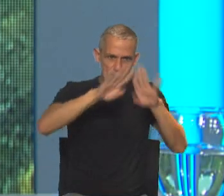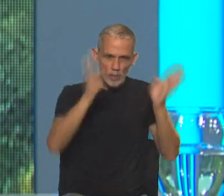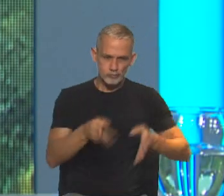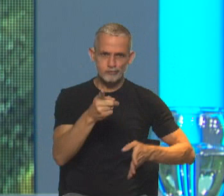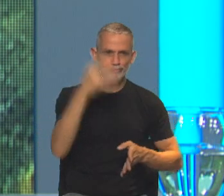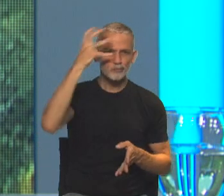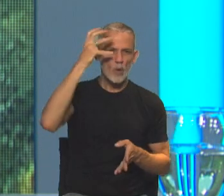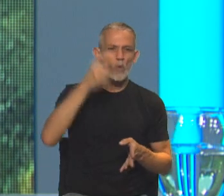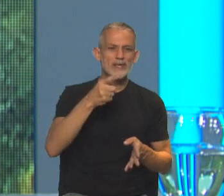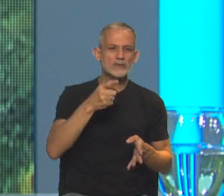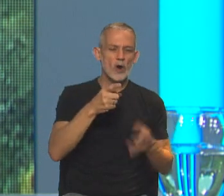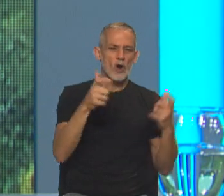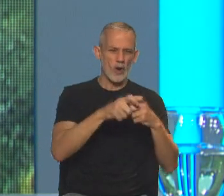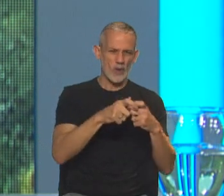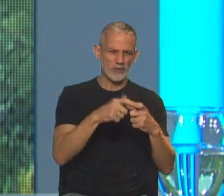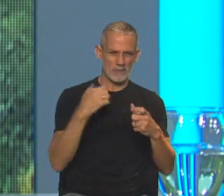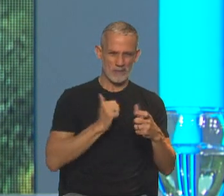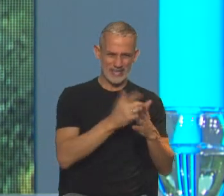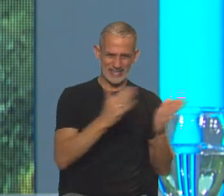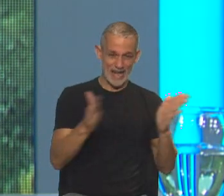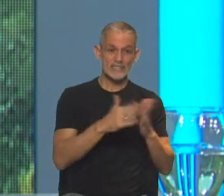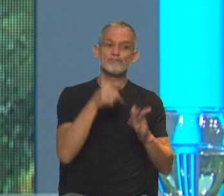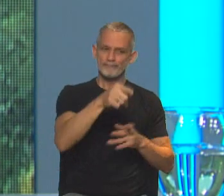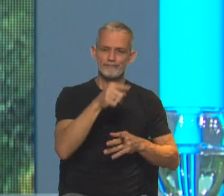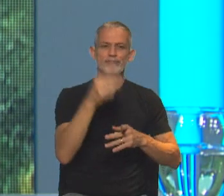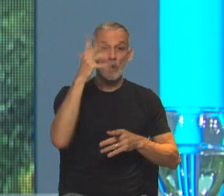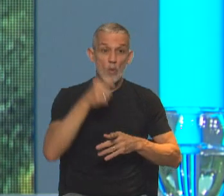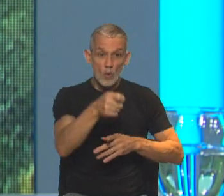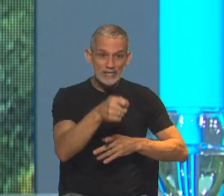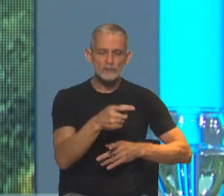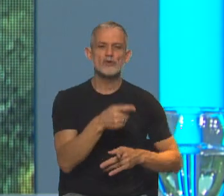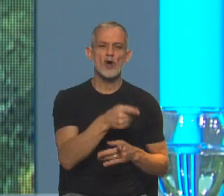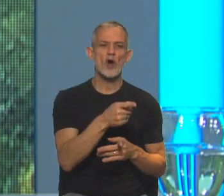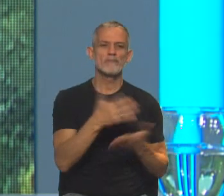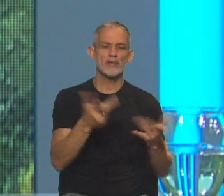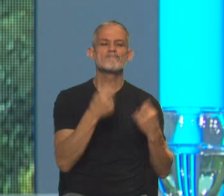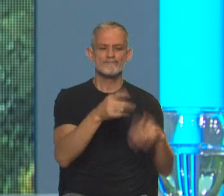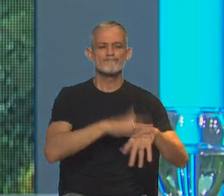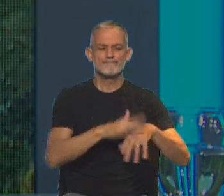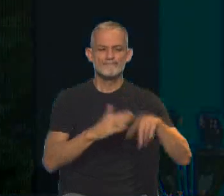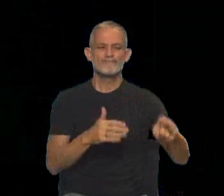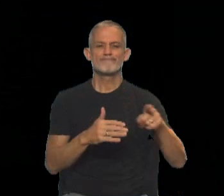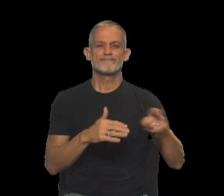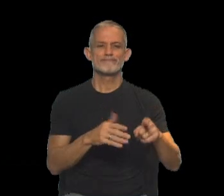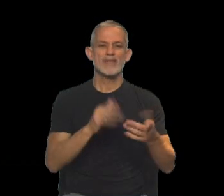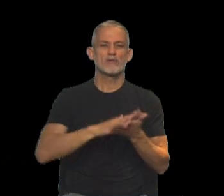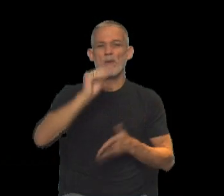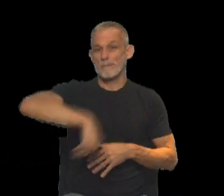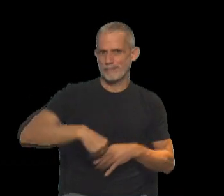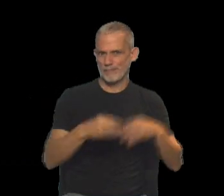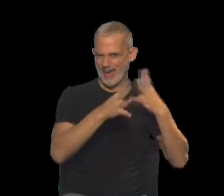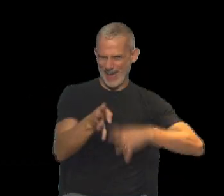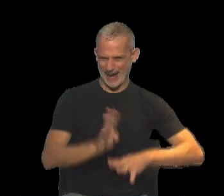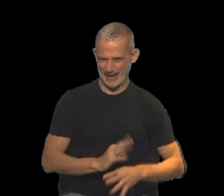tenido lugar el juicio de las juntas militares, en donde claramente les atribuyen la responsabilidad en términos de la derrota militar, ¿no?